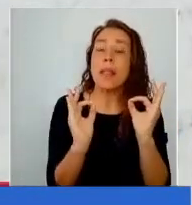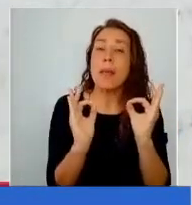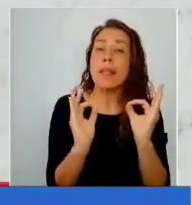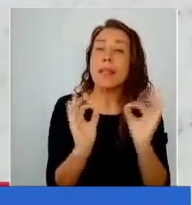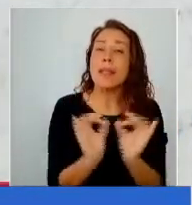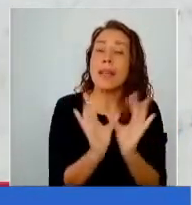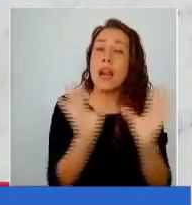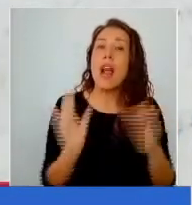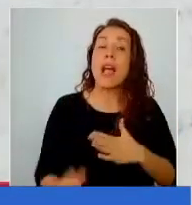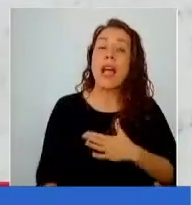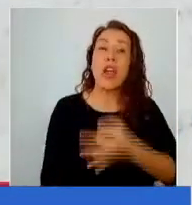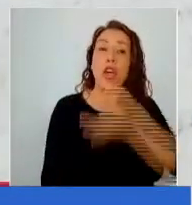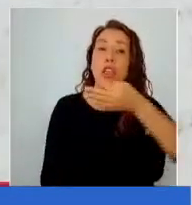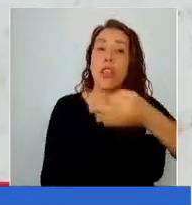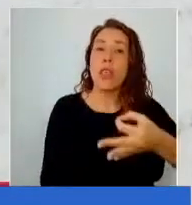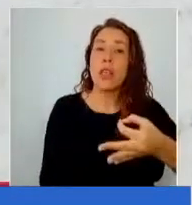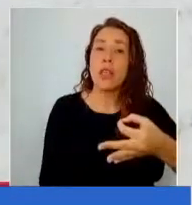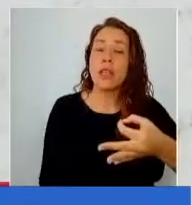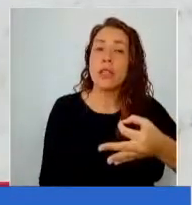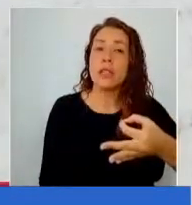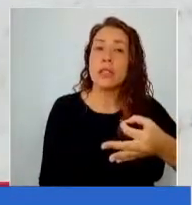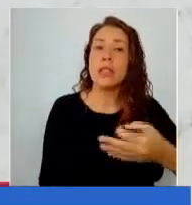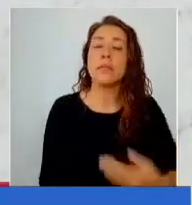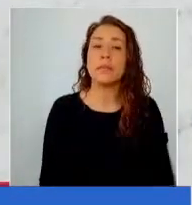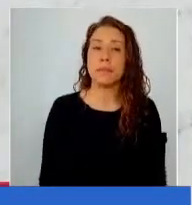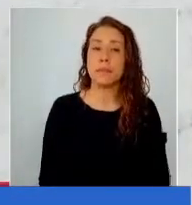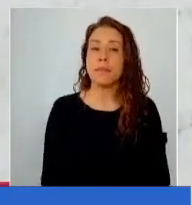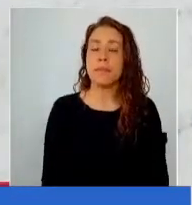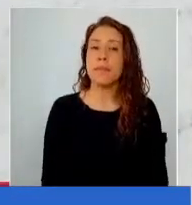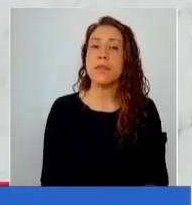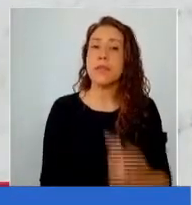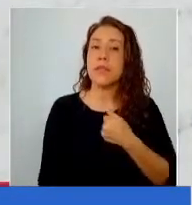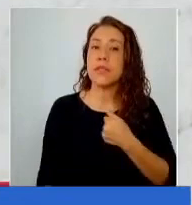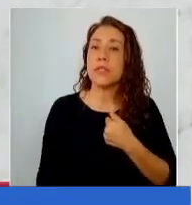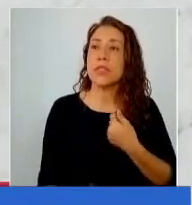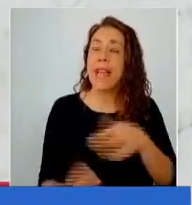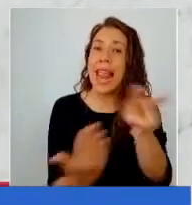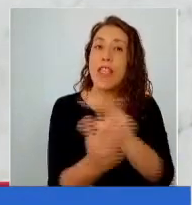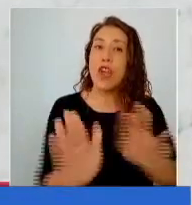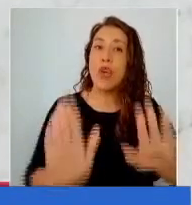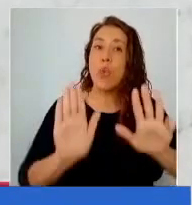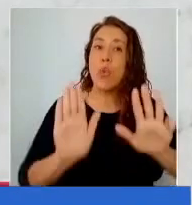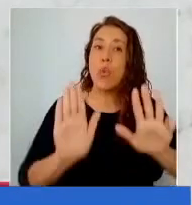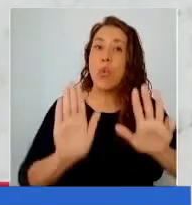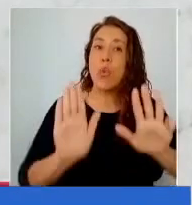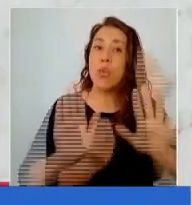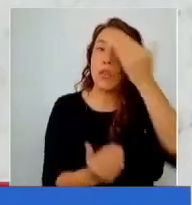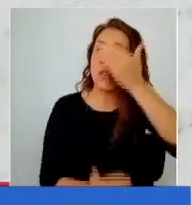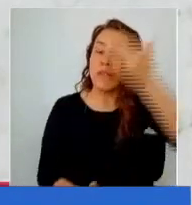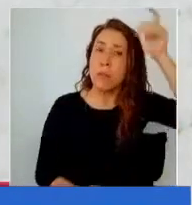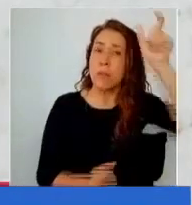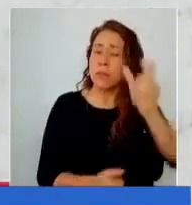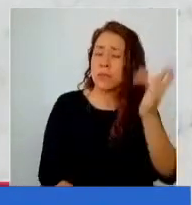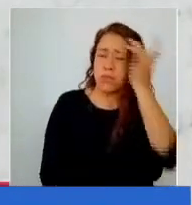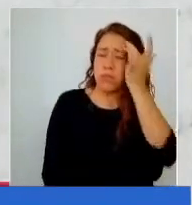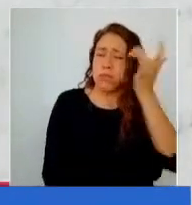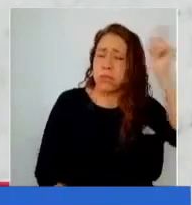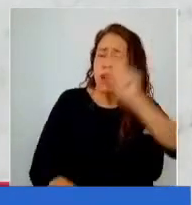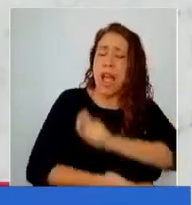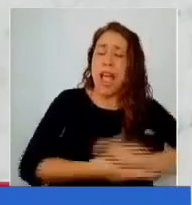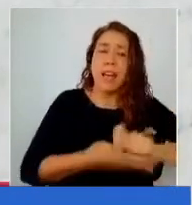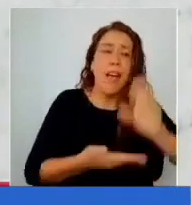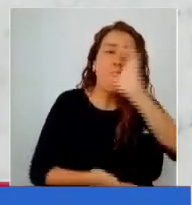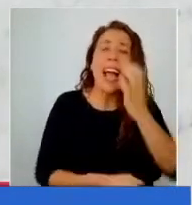a lo que quiero transmitir he leído nueve libros de destacados intelectuales y escritores para buscar ese elemento